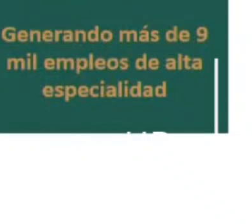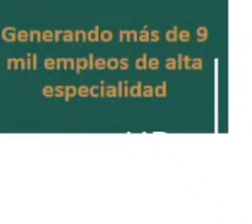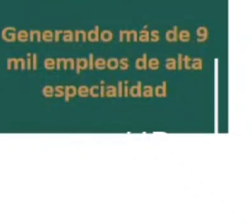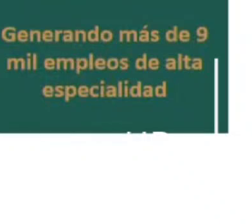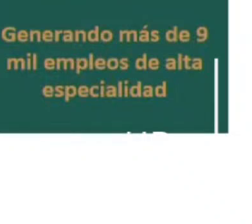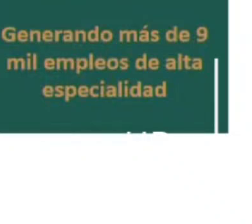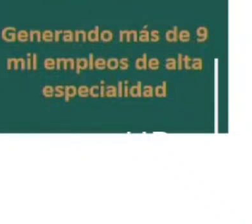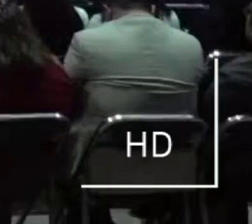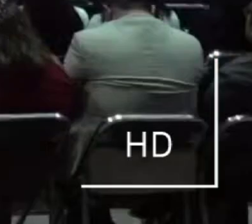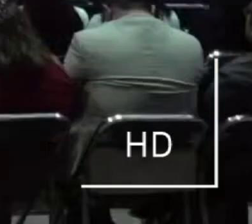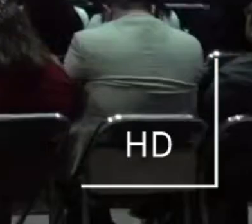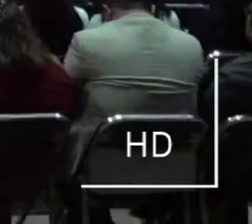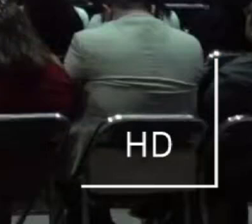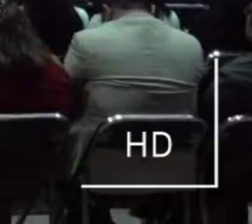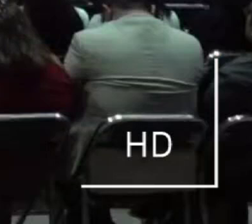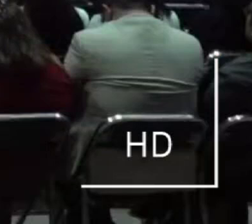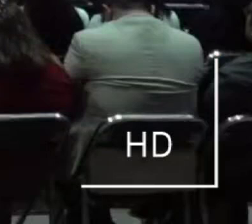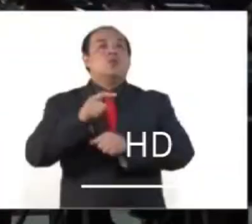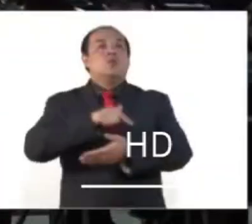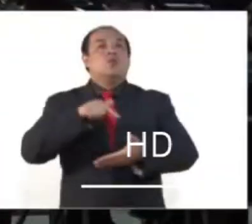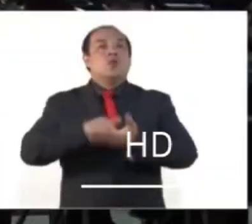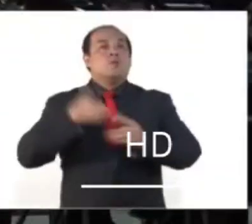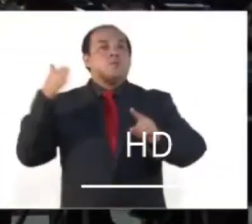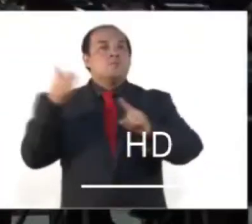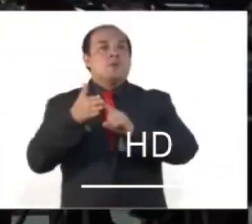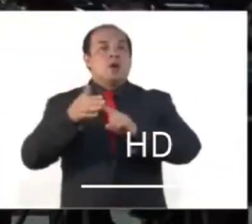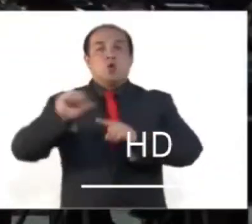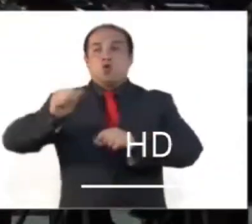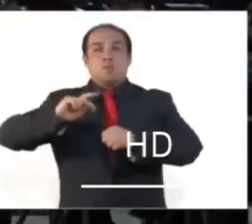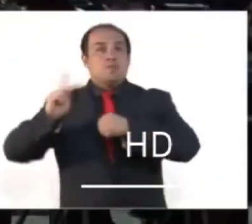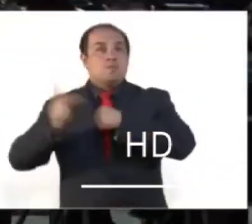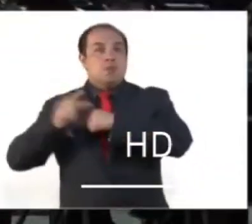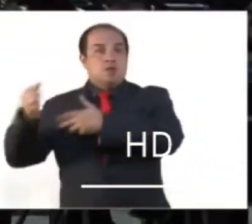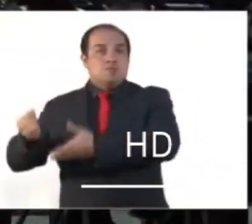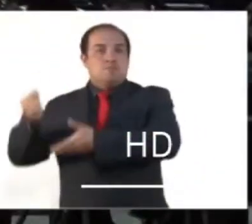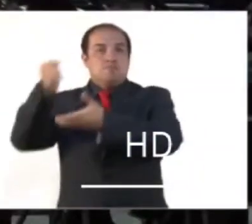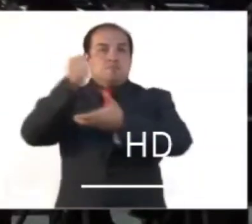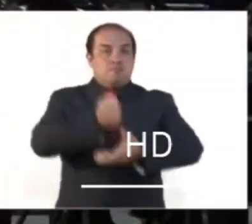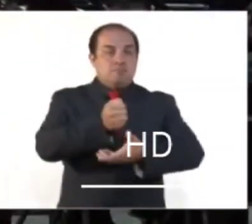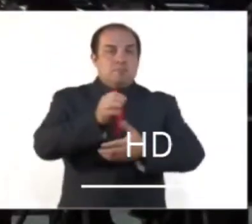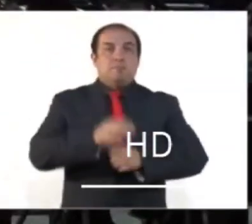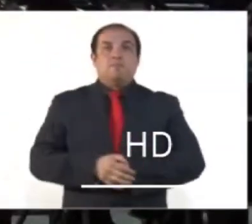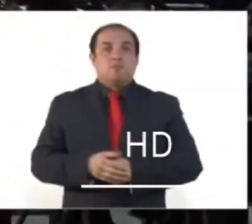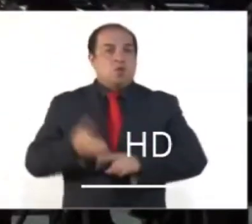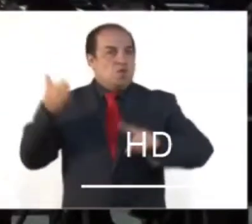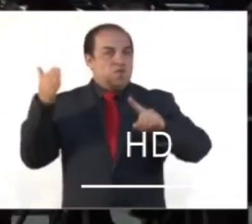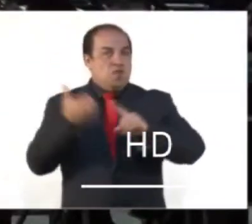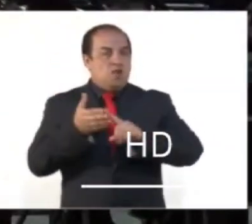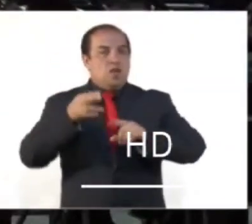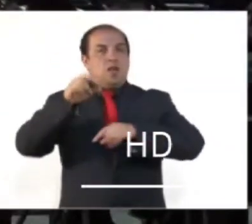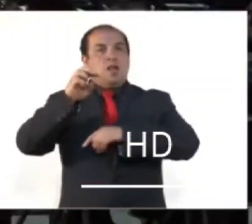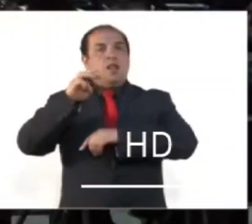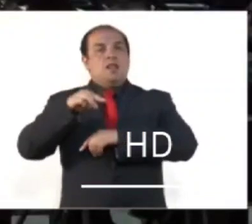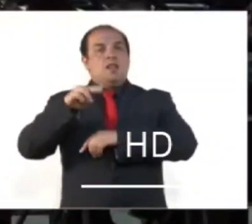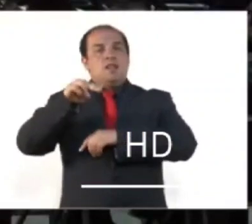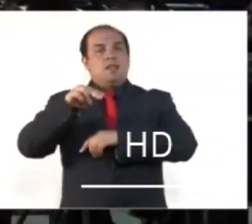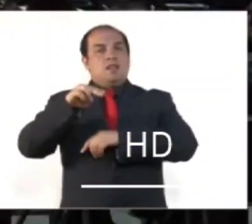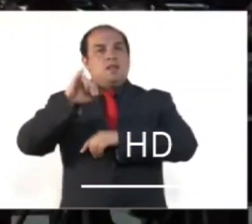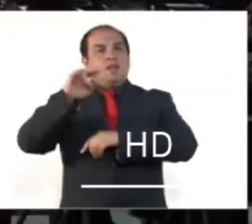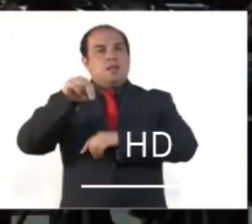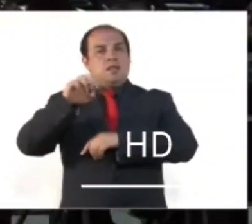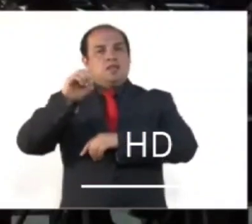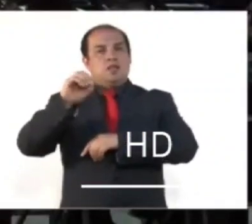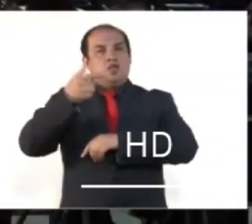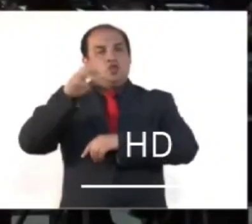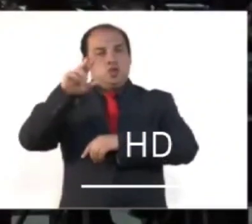de México, perdón, está en el quinto lugar en inversión extranjera directa con motivo del nearshoring nada más. Y esto se ve